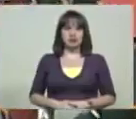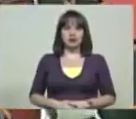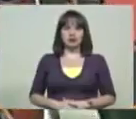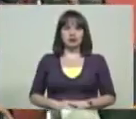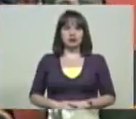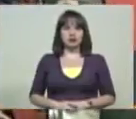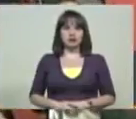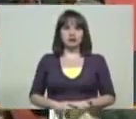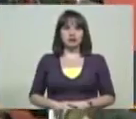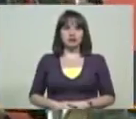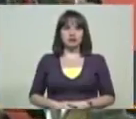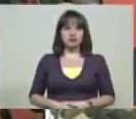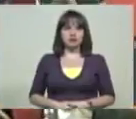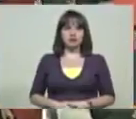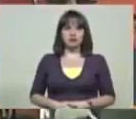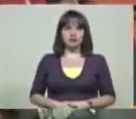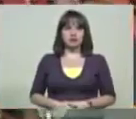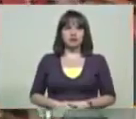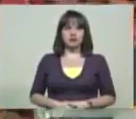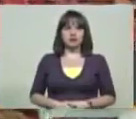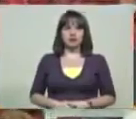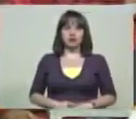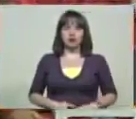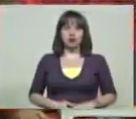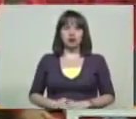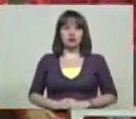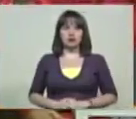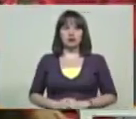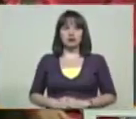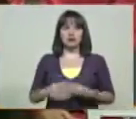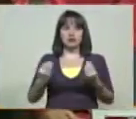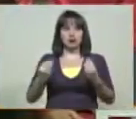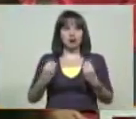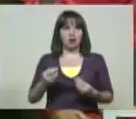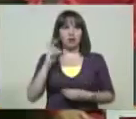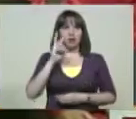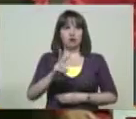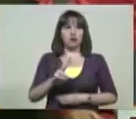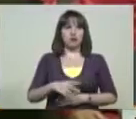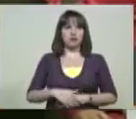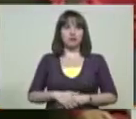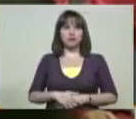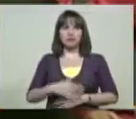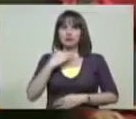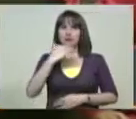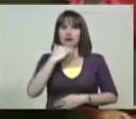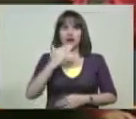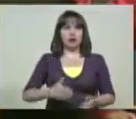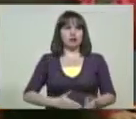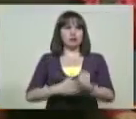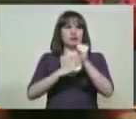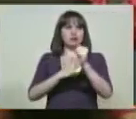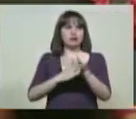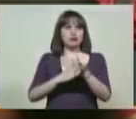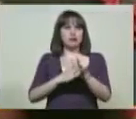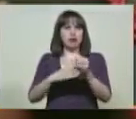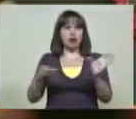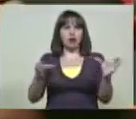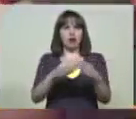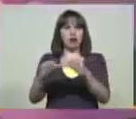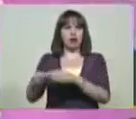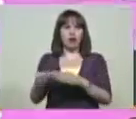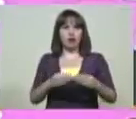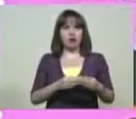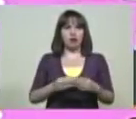quiero saludar de manera muy afectuosa a las delegaciones internacionales de los partidos